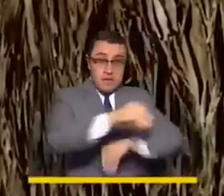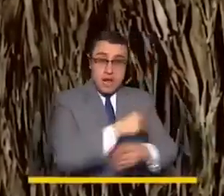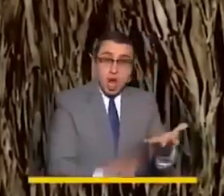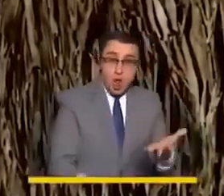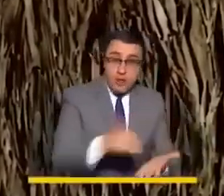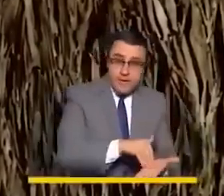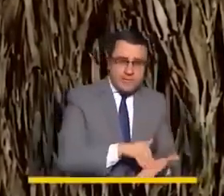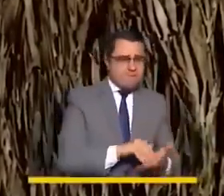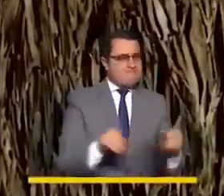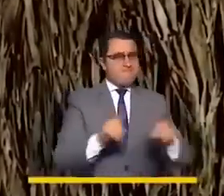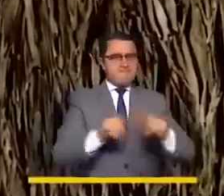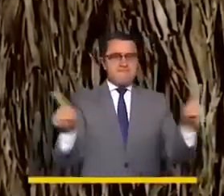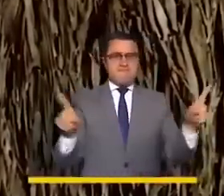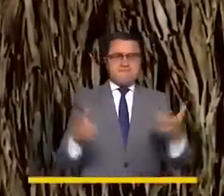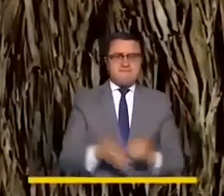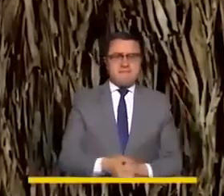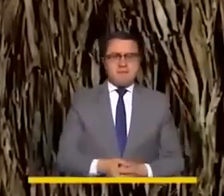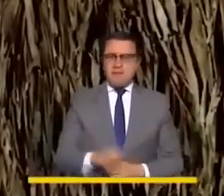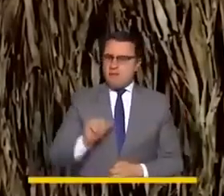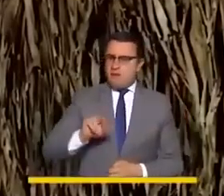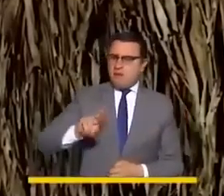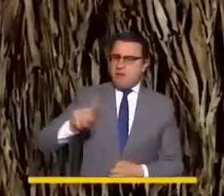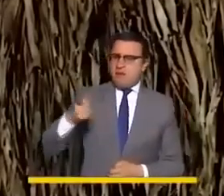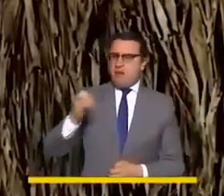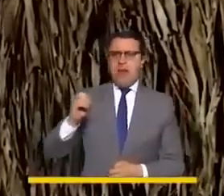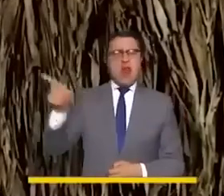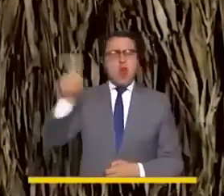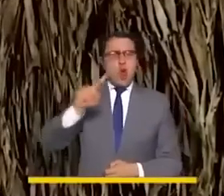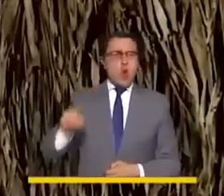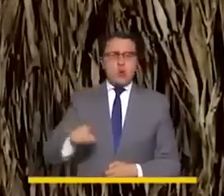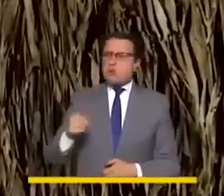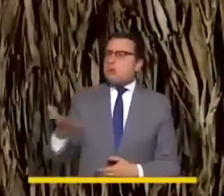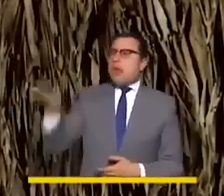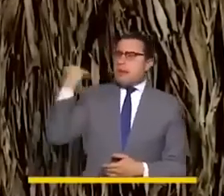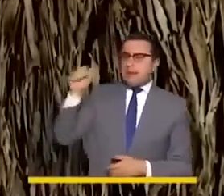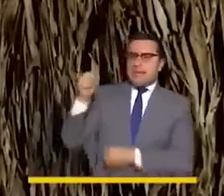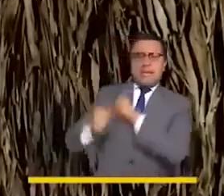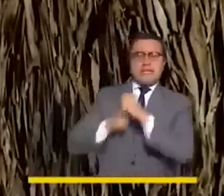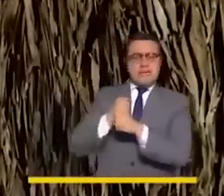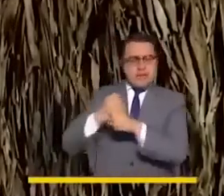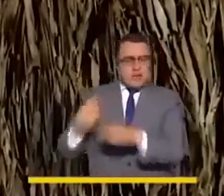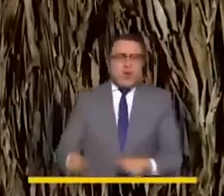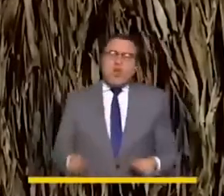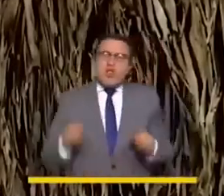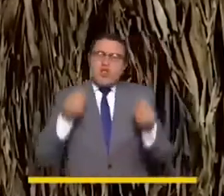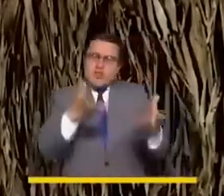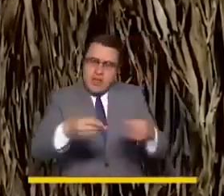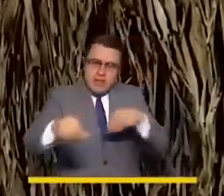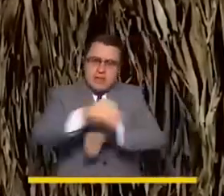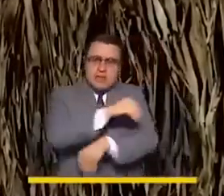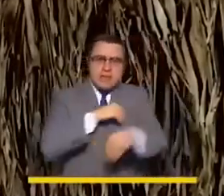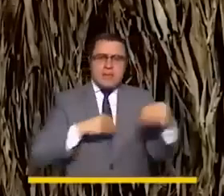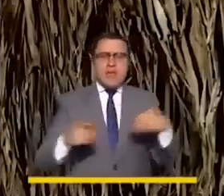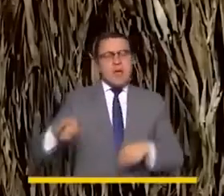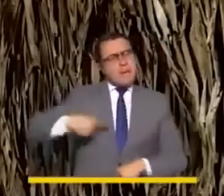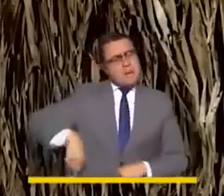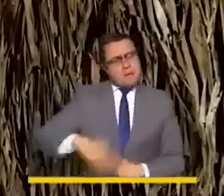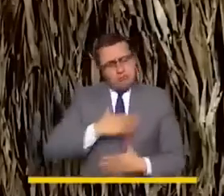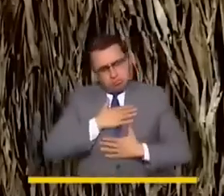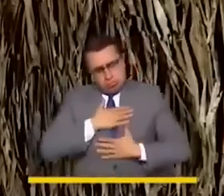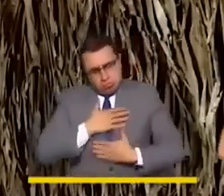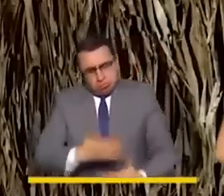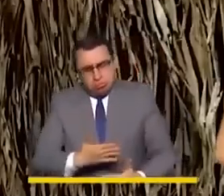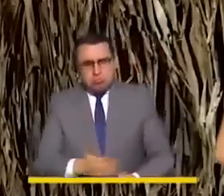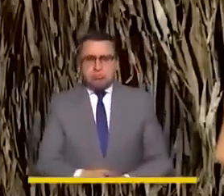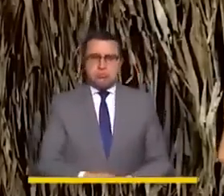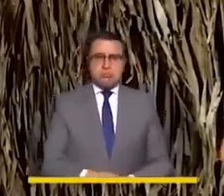¿Qué perdía Argos por entregar las tierras hace 10 años? De buena voluntad,